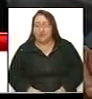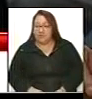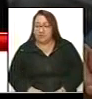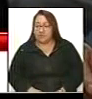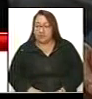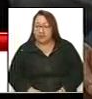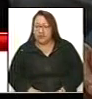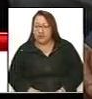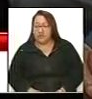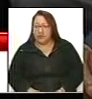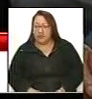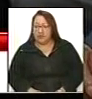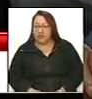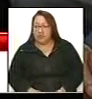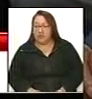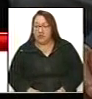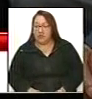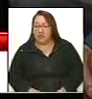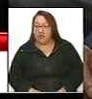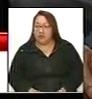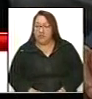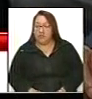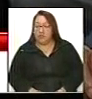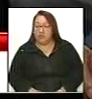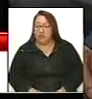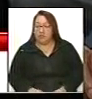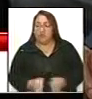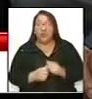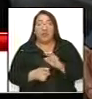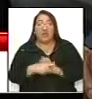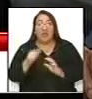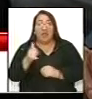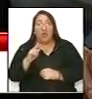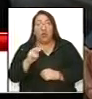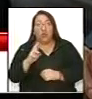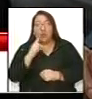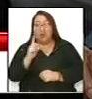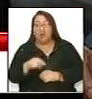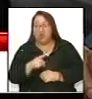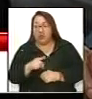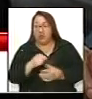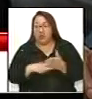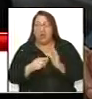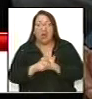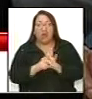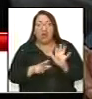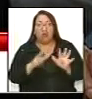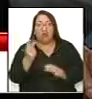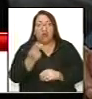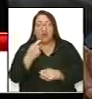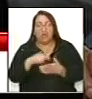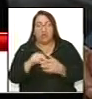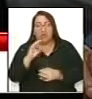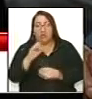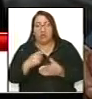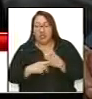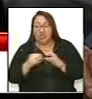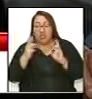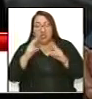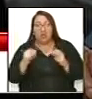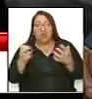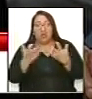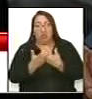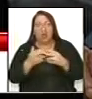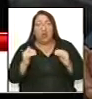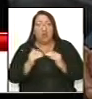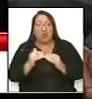venido regulando precios en derecho de autor, de manera indirecta. Porque lamentablemente dejé en la ley, en la 822, que decía que las tarifas tienen que ser razonables y